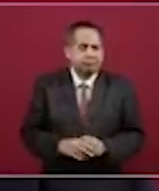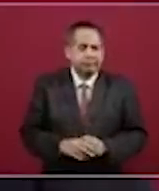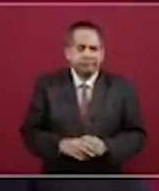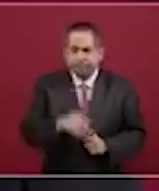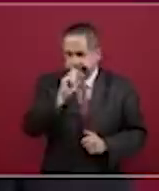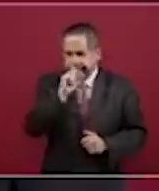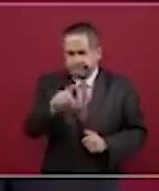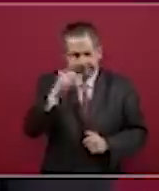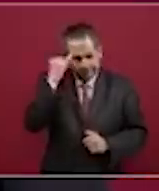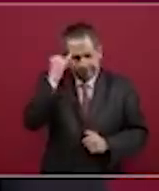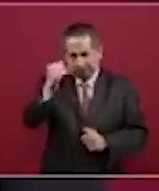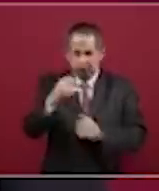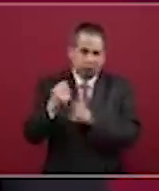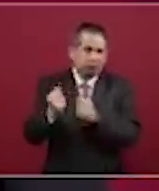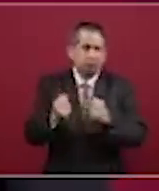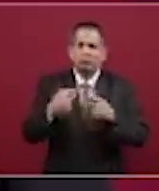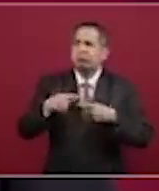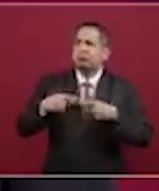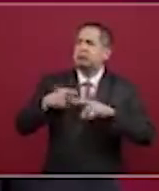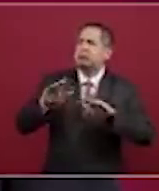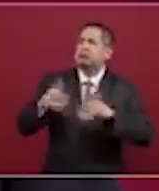Esa es nuestra fortaleza.